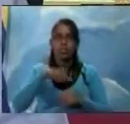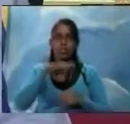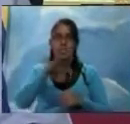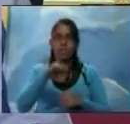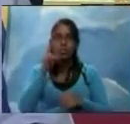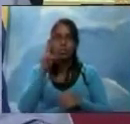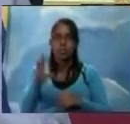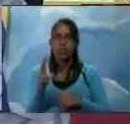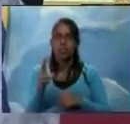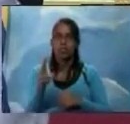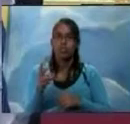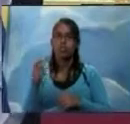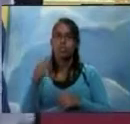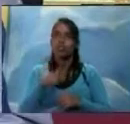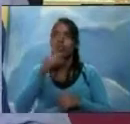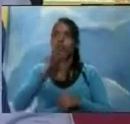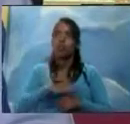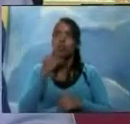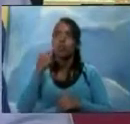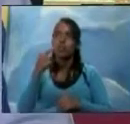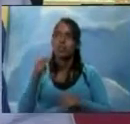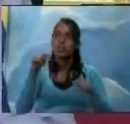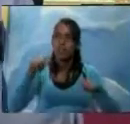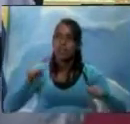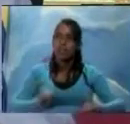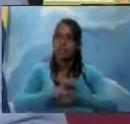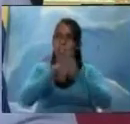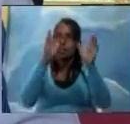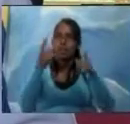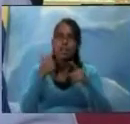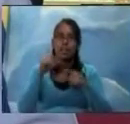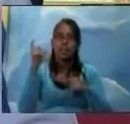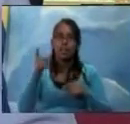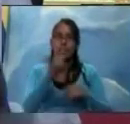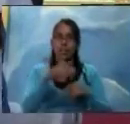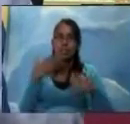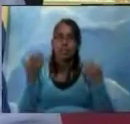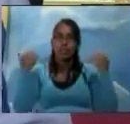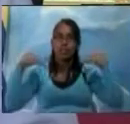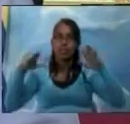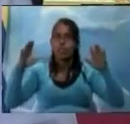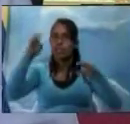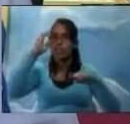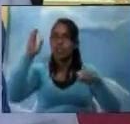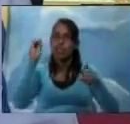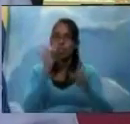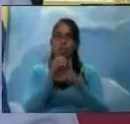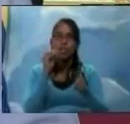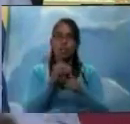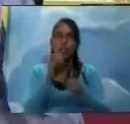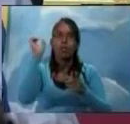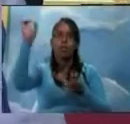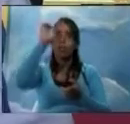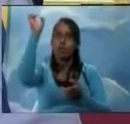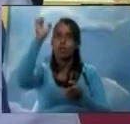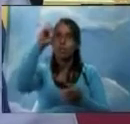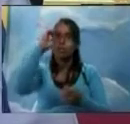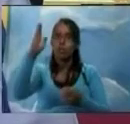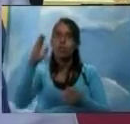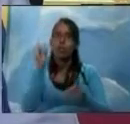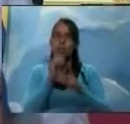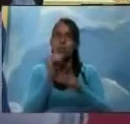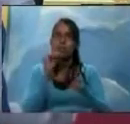mirando, yo les puedo decir en esta mañana, hay gente que quizás que de repente Dios los ha llamado como evangelista. Y como Dios los ha llamado